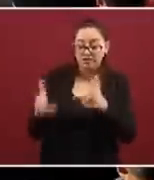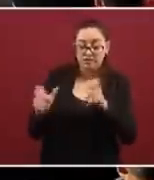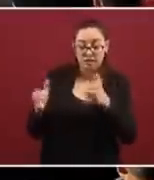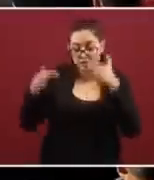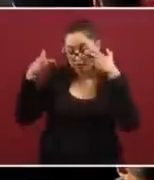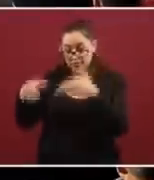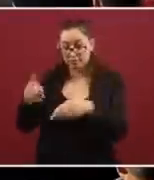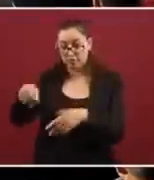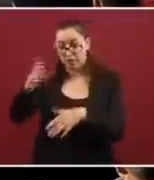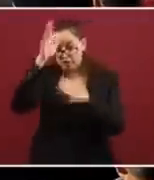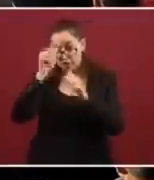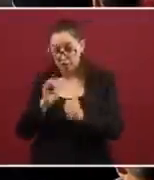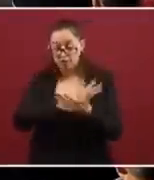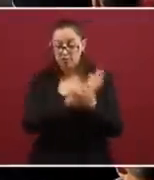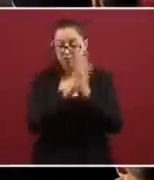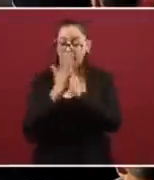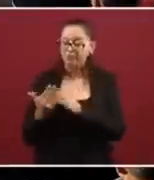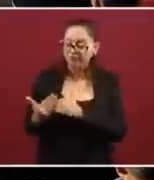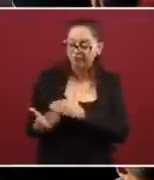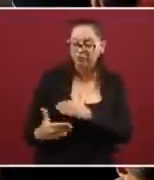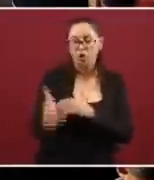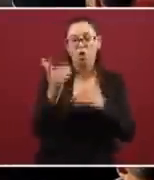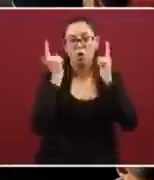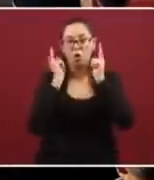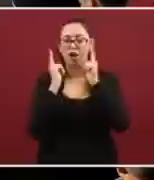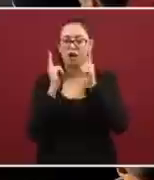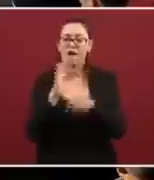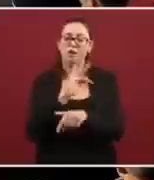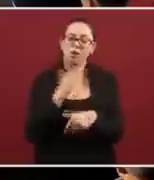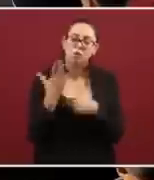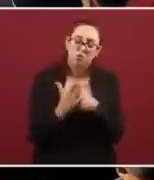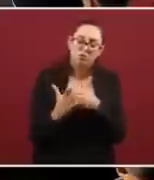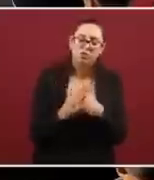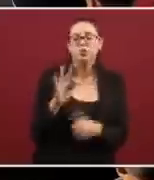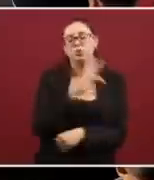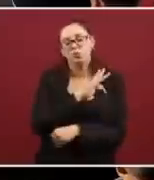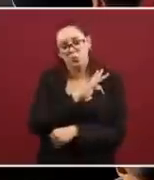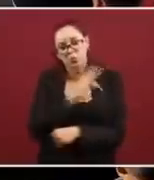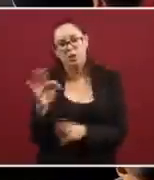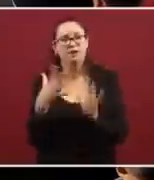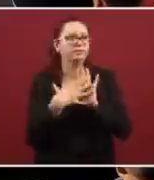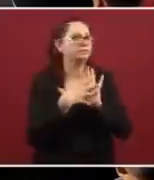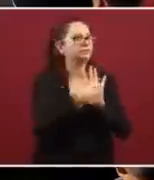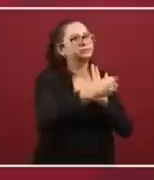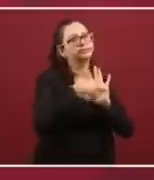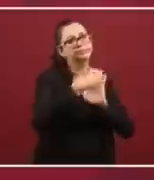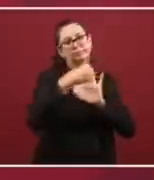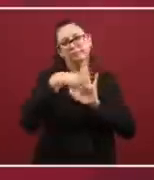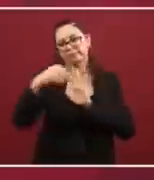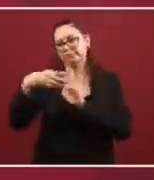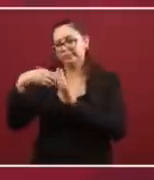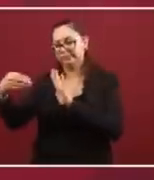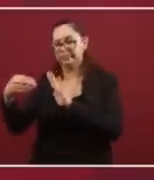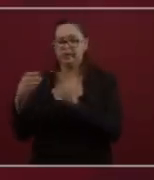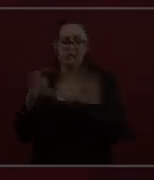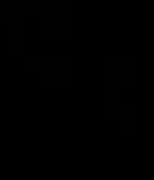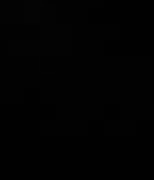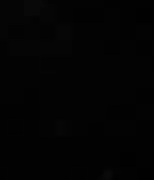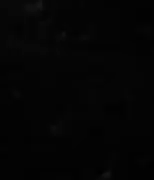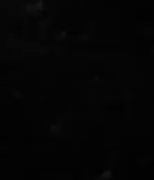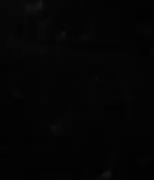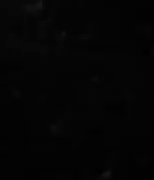un ejemplo que podamos replicar en otras regiones donde prevalece en confrontación entre comunidades y pueblos indígenas